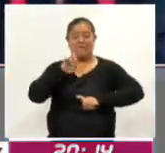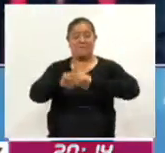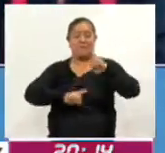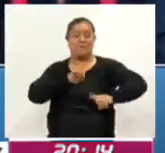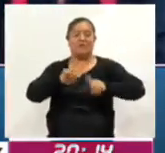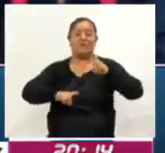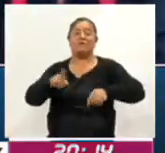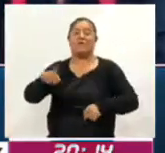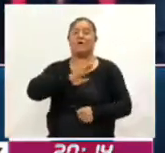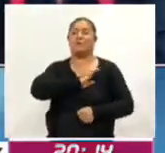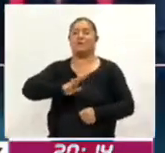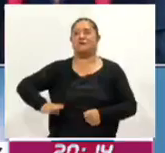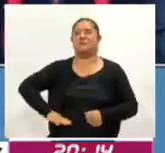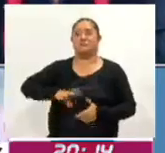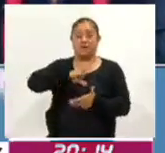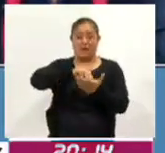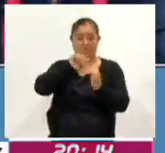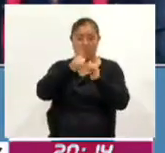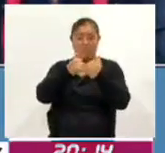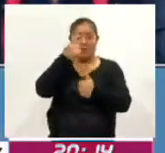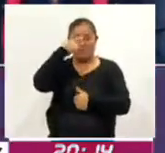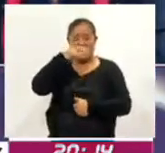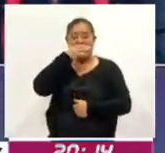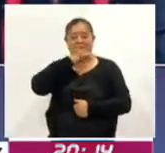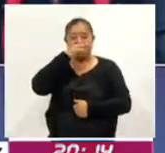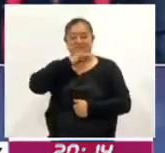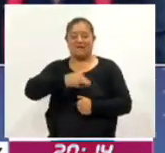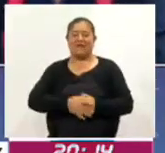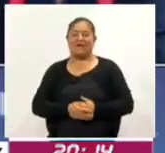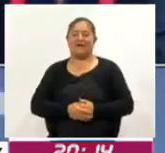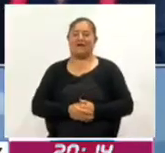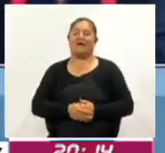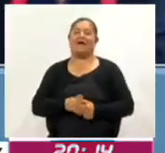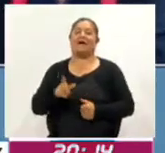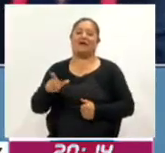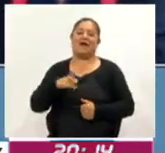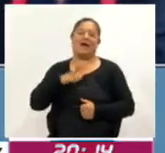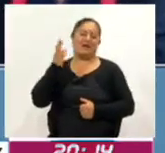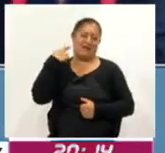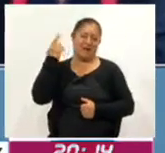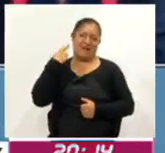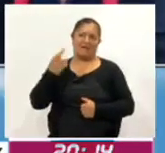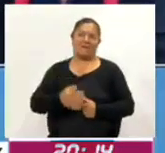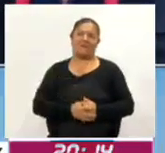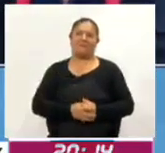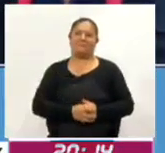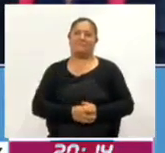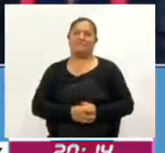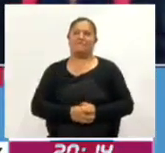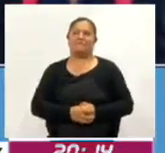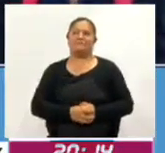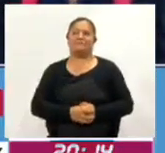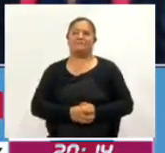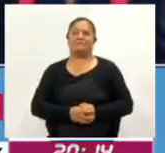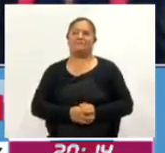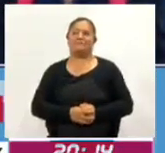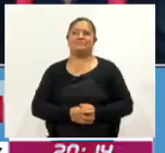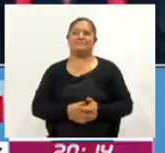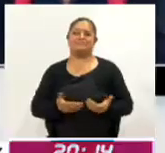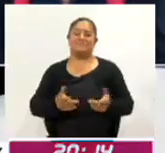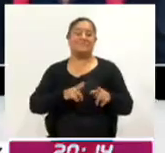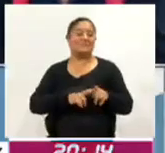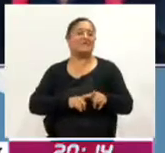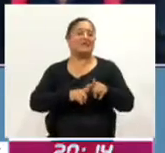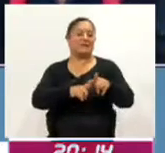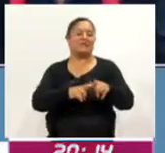Calpulalpan para festejar el aniversario de la radio Calpulalpan. Y bien, continuamos